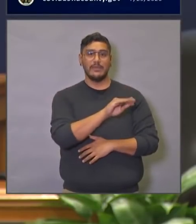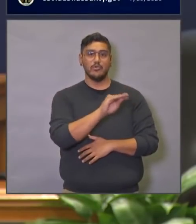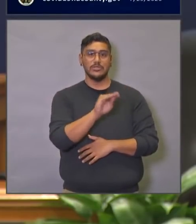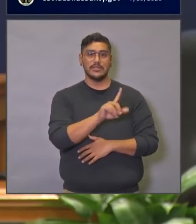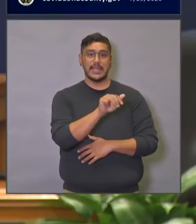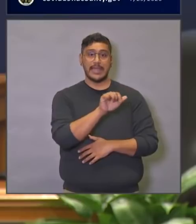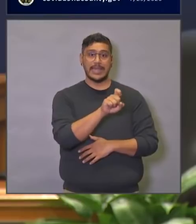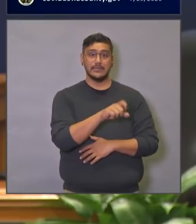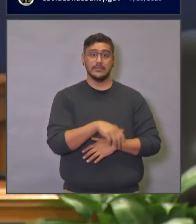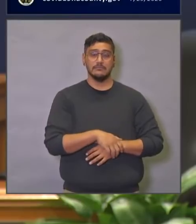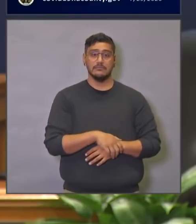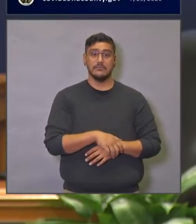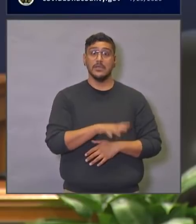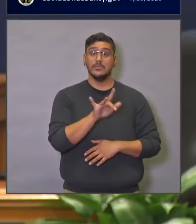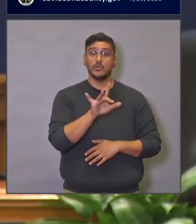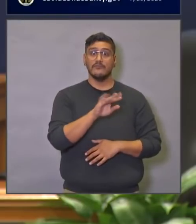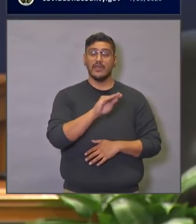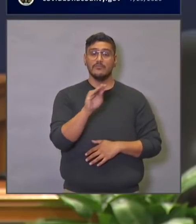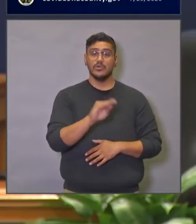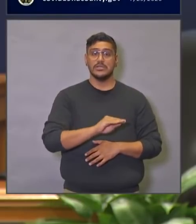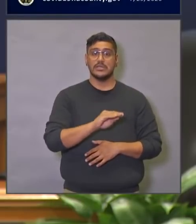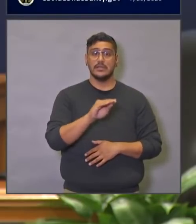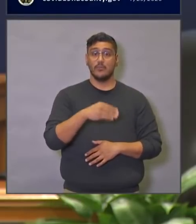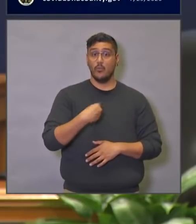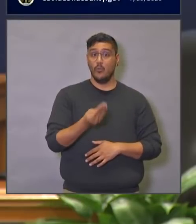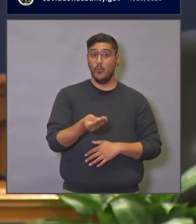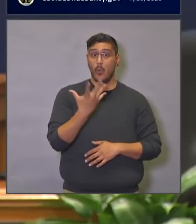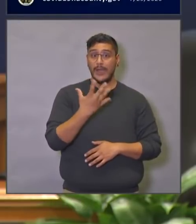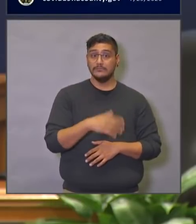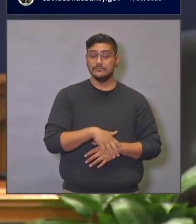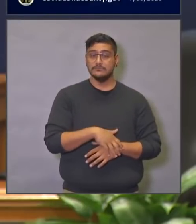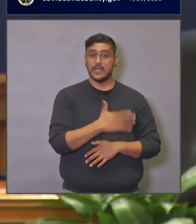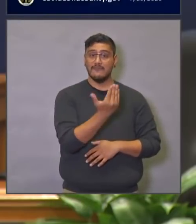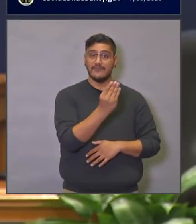son latinas, 25% son blancas,